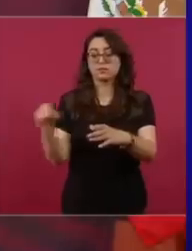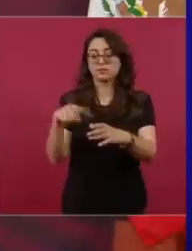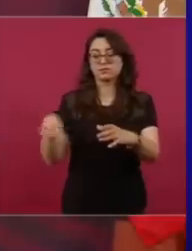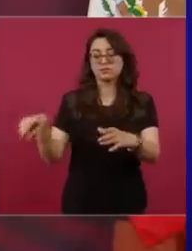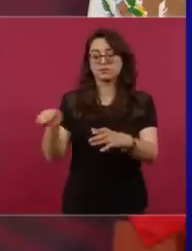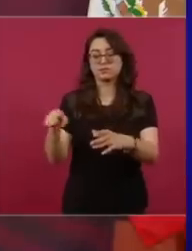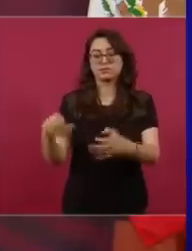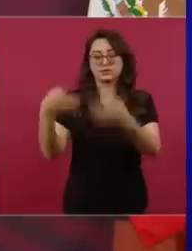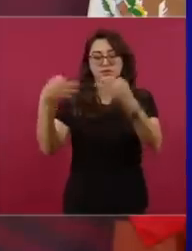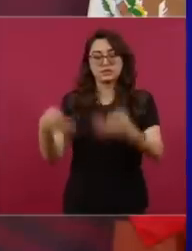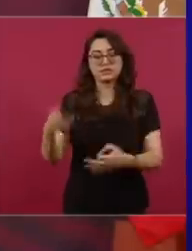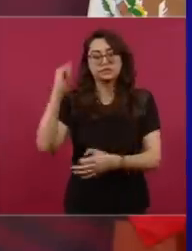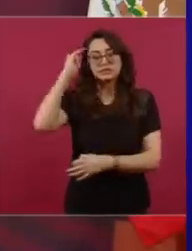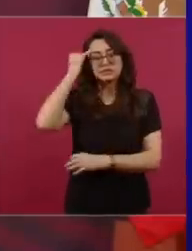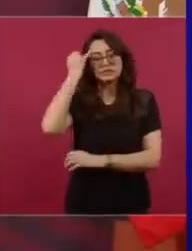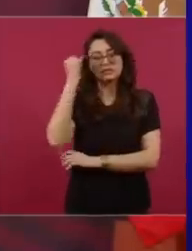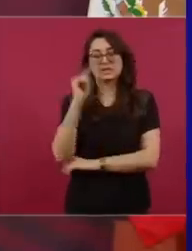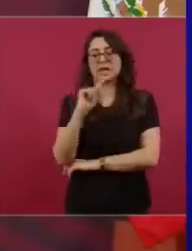Zapoteca.